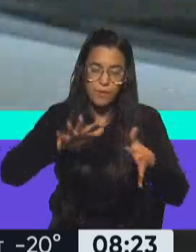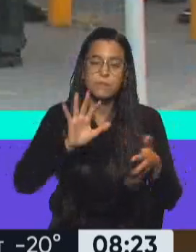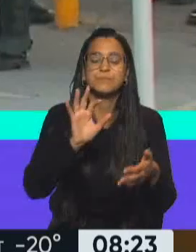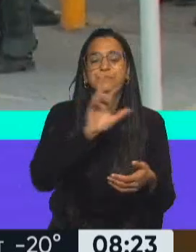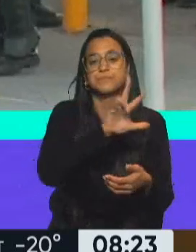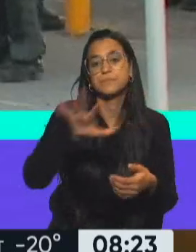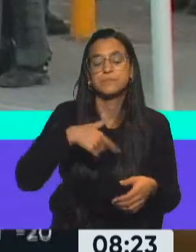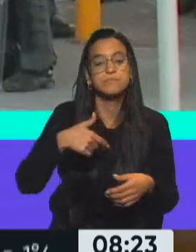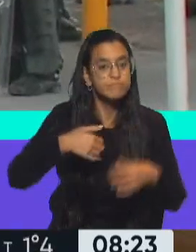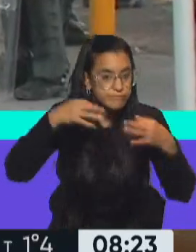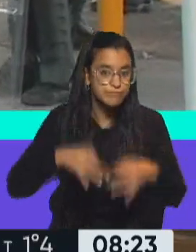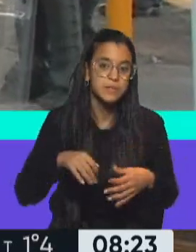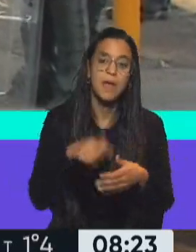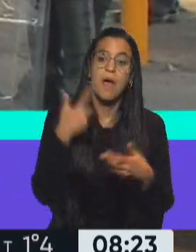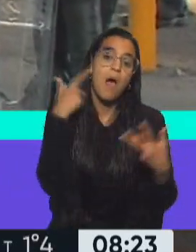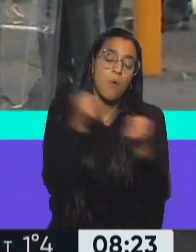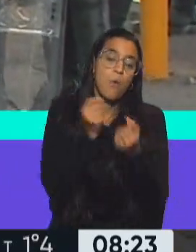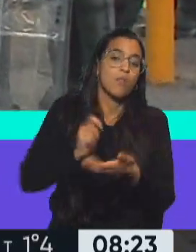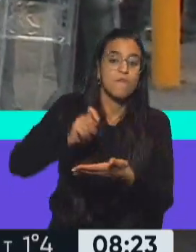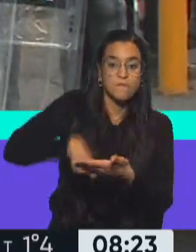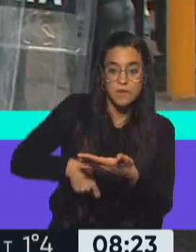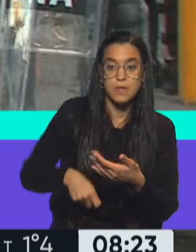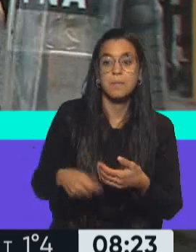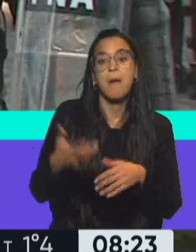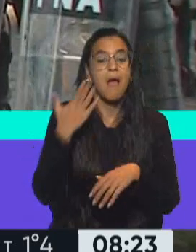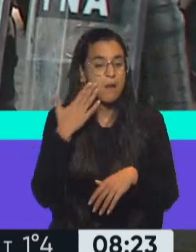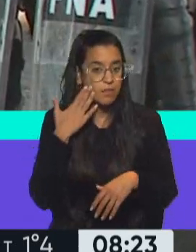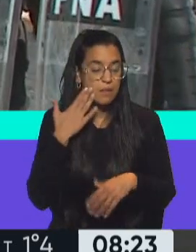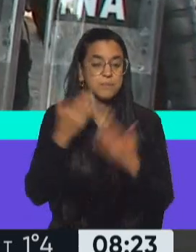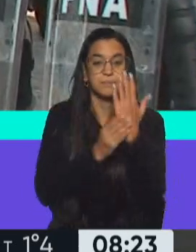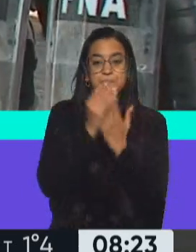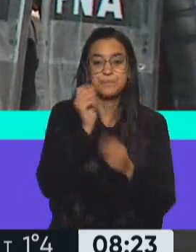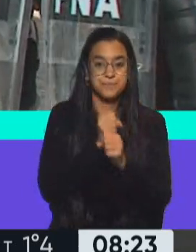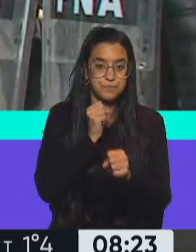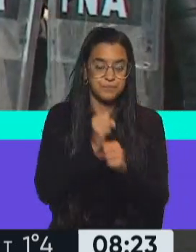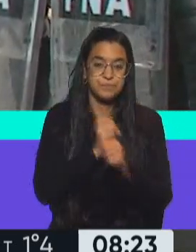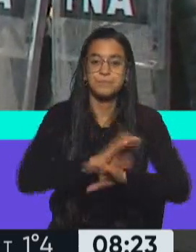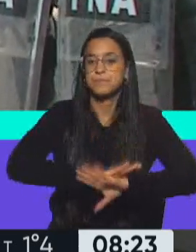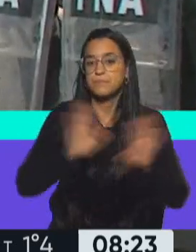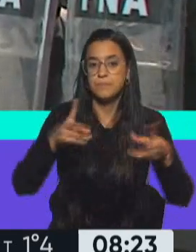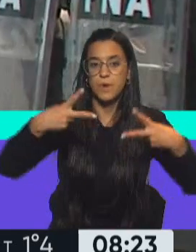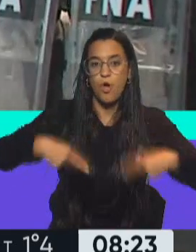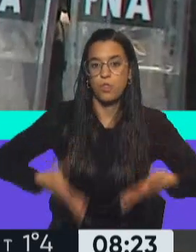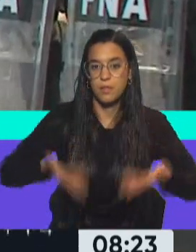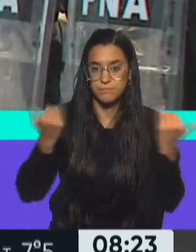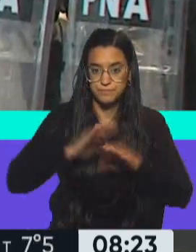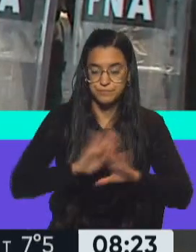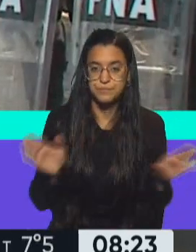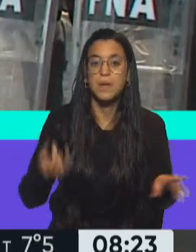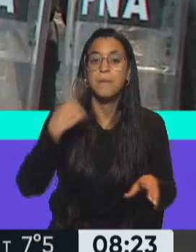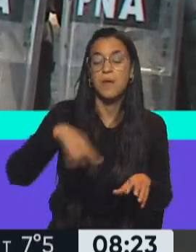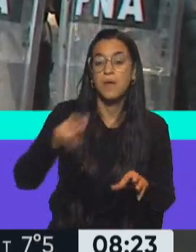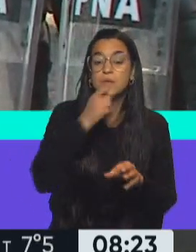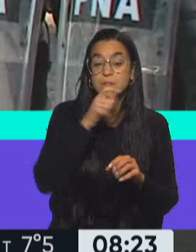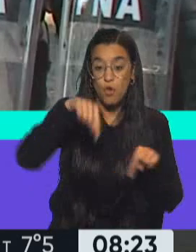habían prometido firmar ese acuerdo a partir de las horas de la tarde en el Ministerio de Trabajo y levantaron el corte el día martes. Pero si la